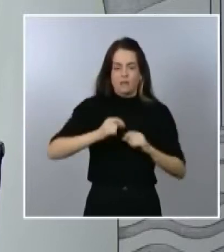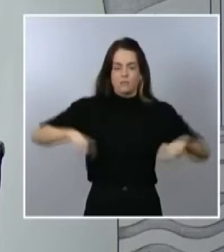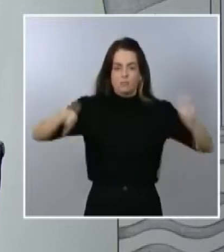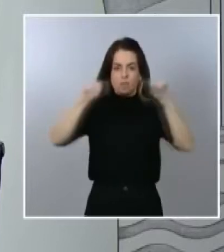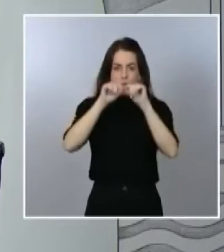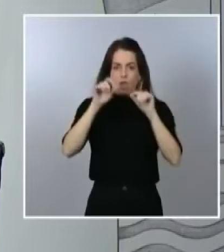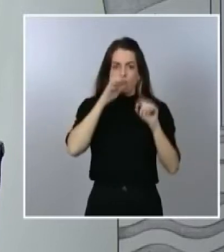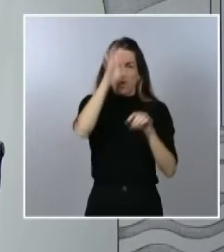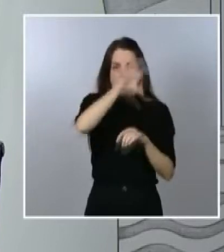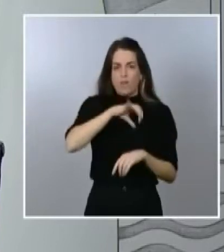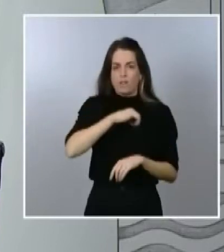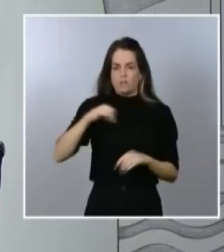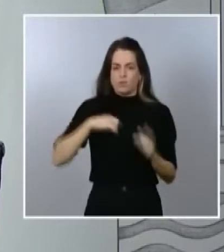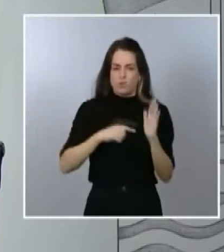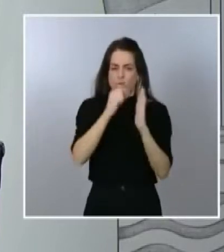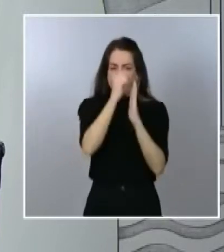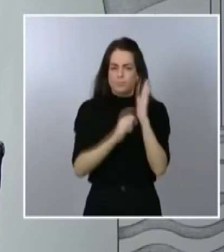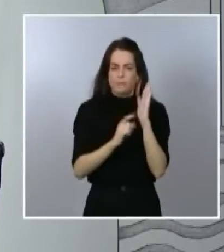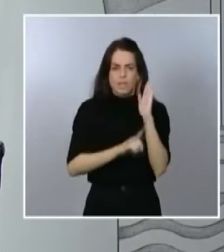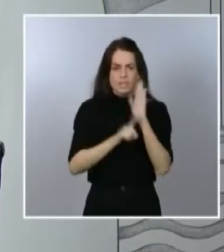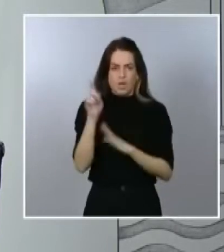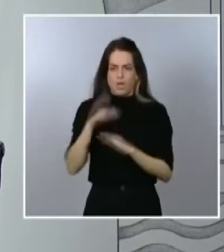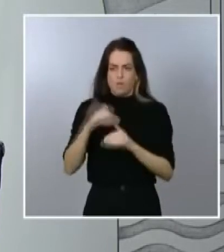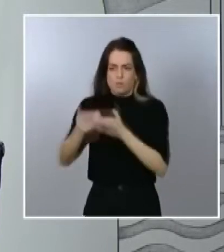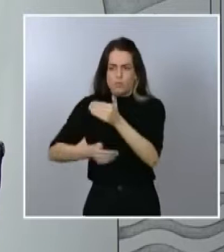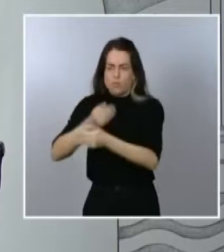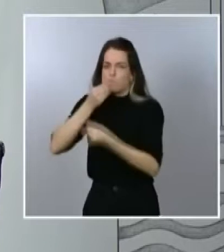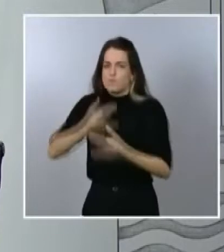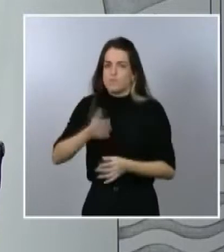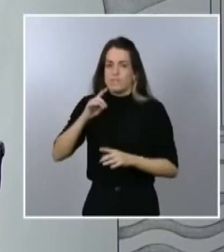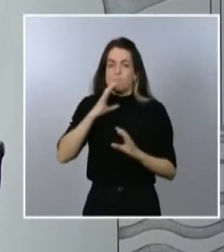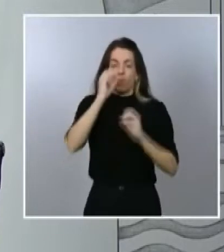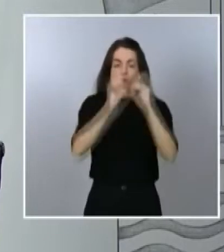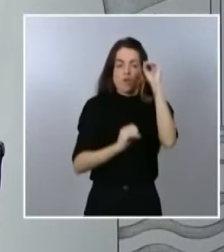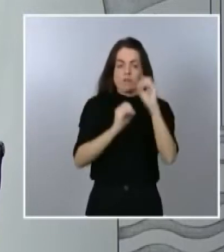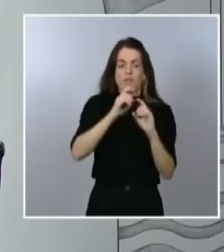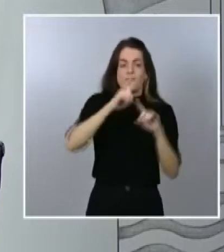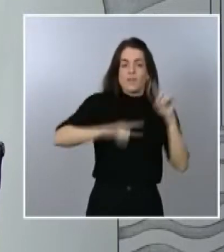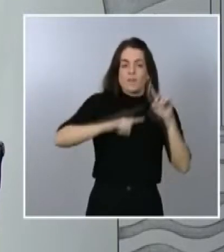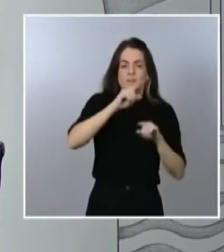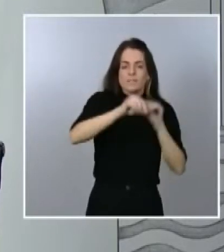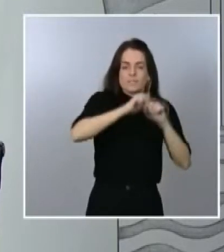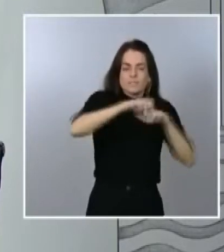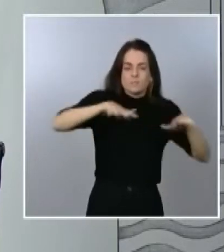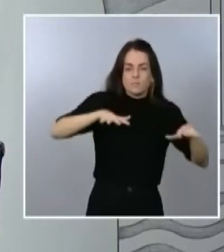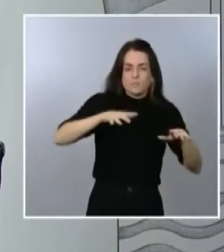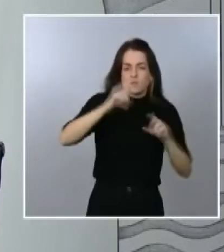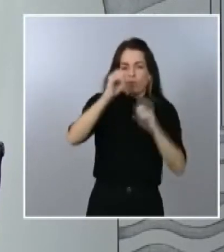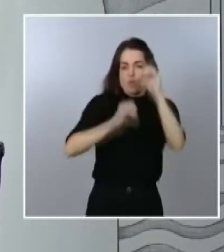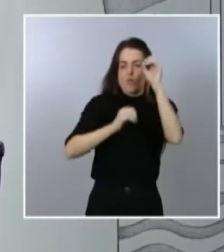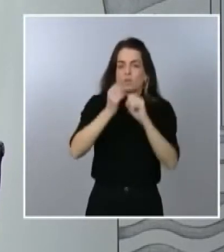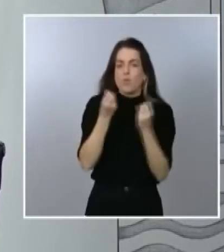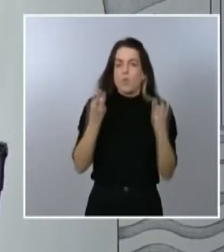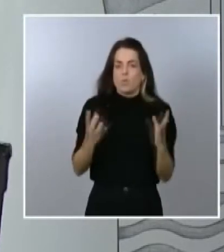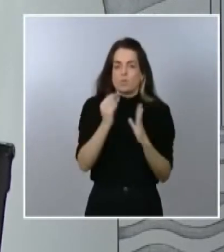autónomas y con una intensidad variable dependiendo de la transmisión del virus y de los indicadores que en este